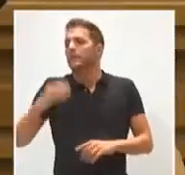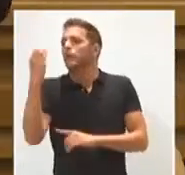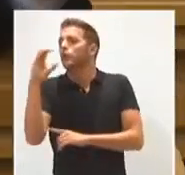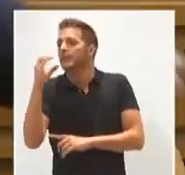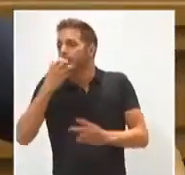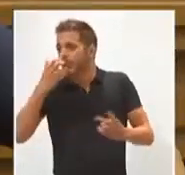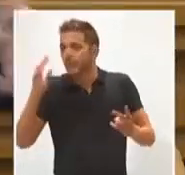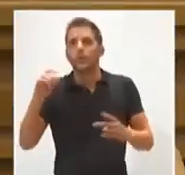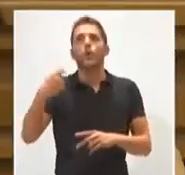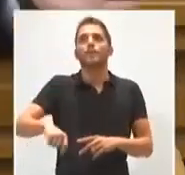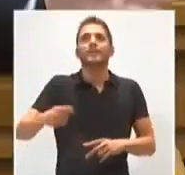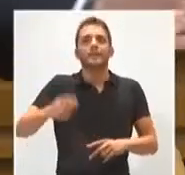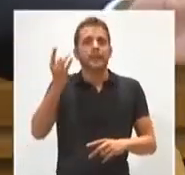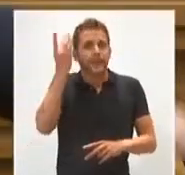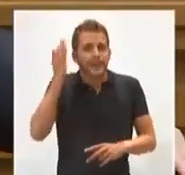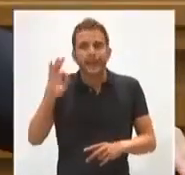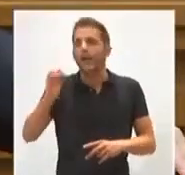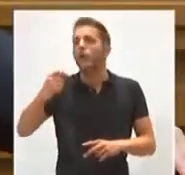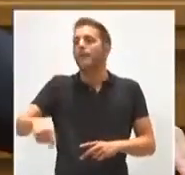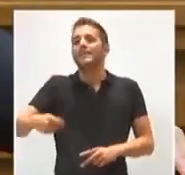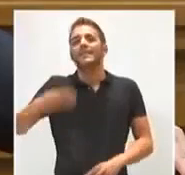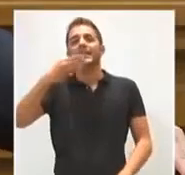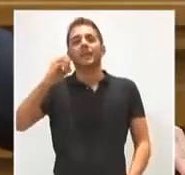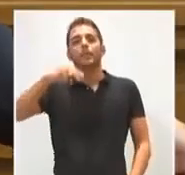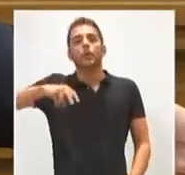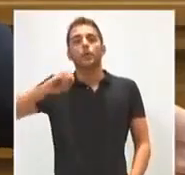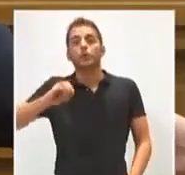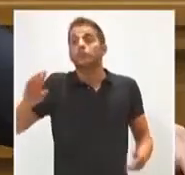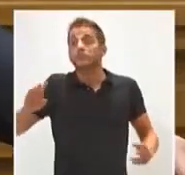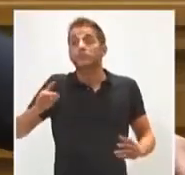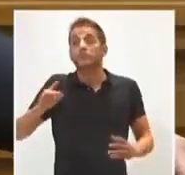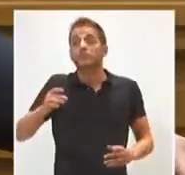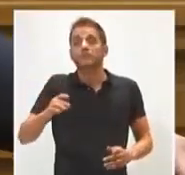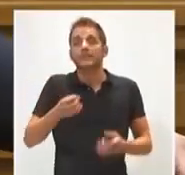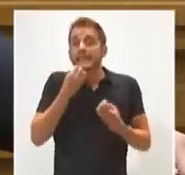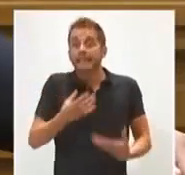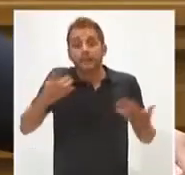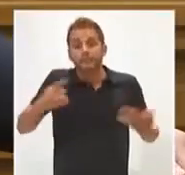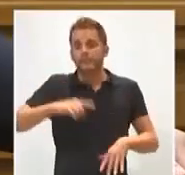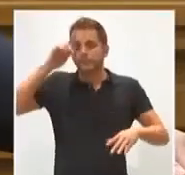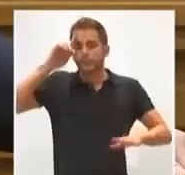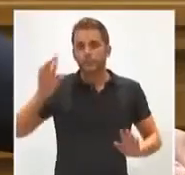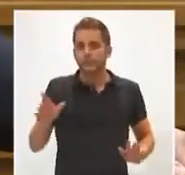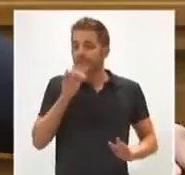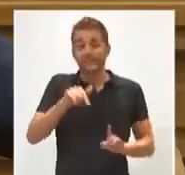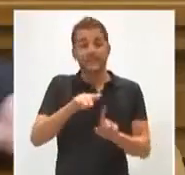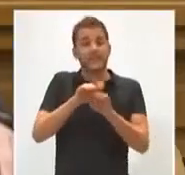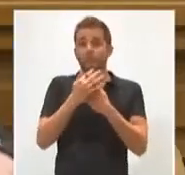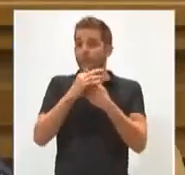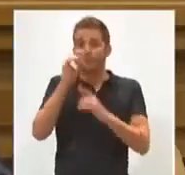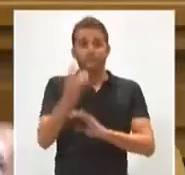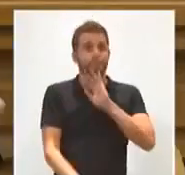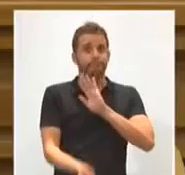barreda o el presidente bueno con el gobierno lo sé afortunadamente esto ha sido inaudito e novedoso para todo el mundo